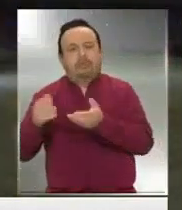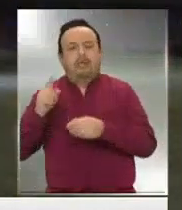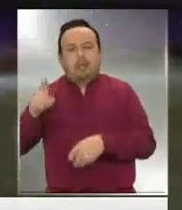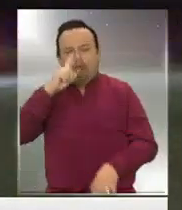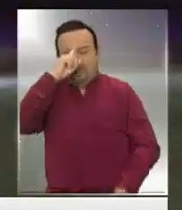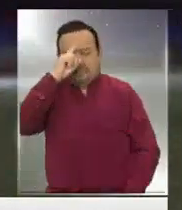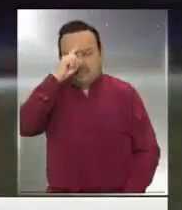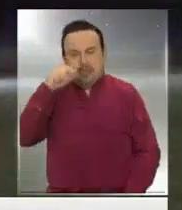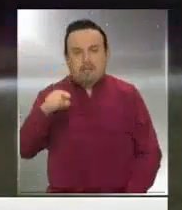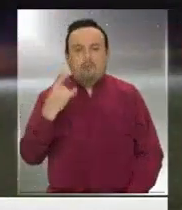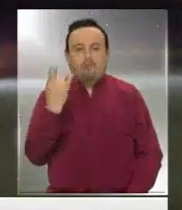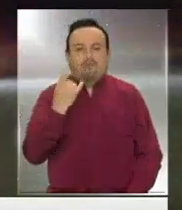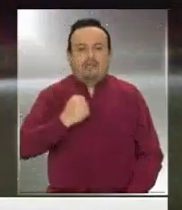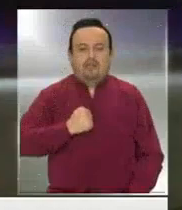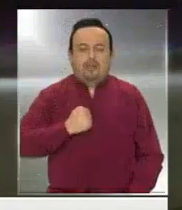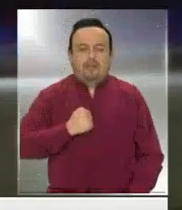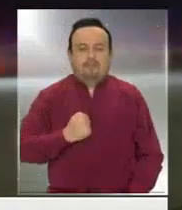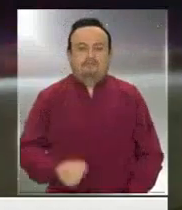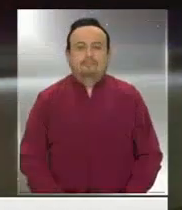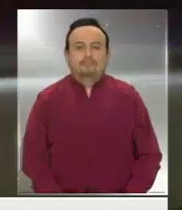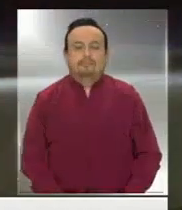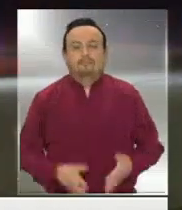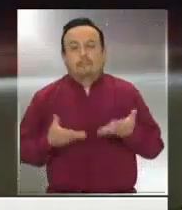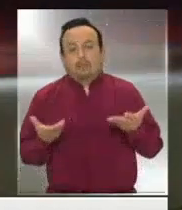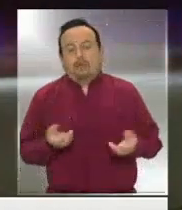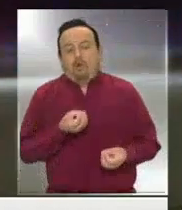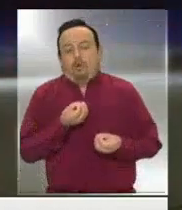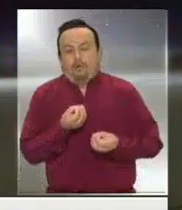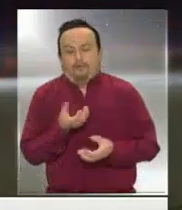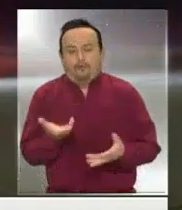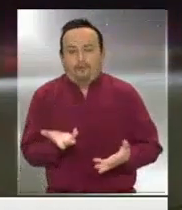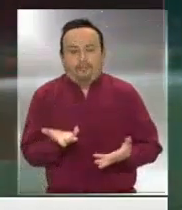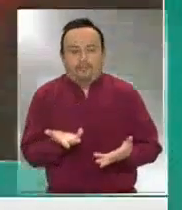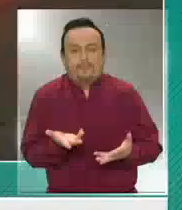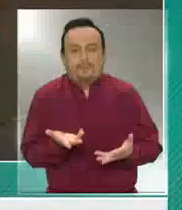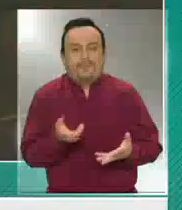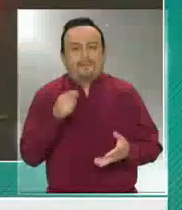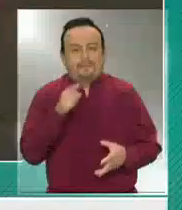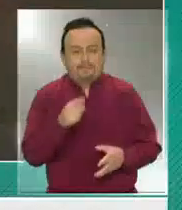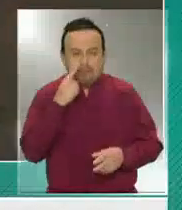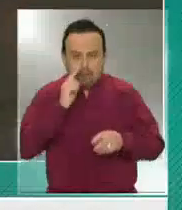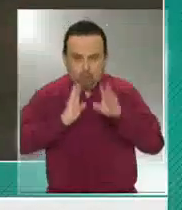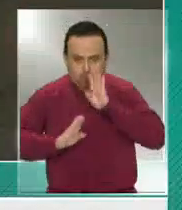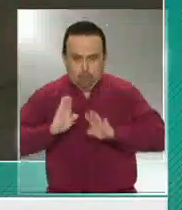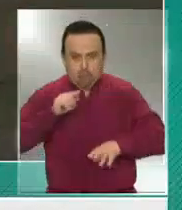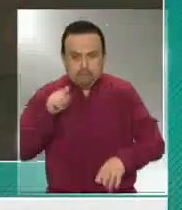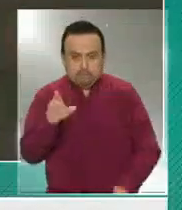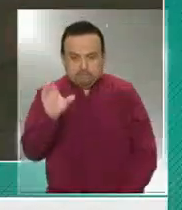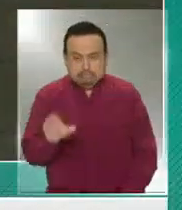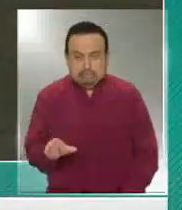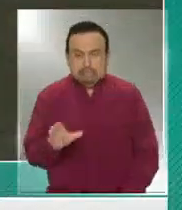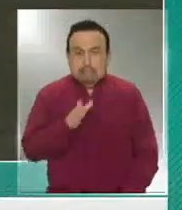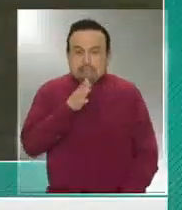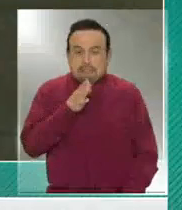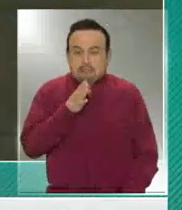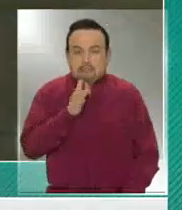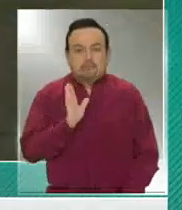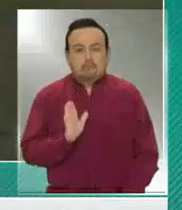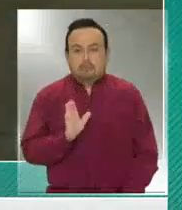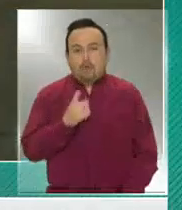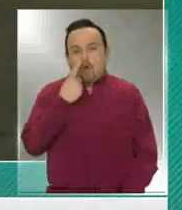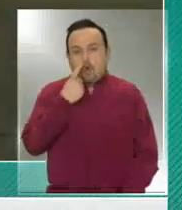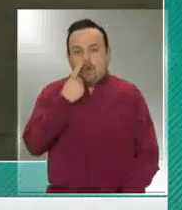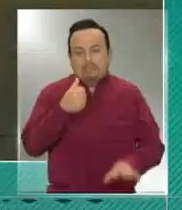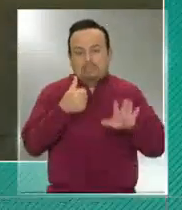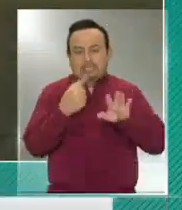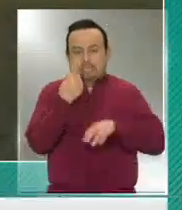trasladada al hospital de la Universidad Católica. Claro, por razones obvias y por el recuerdo a la privacidad del paciente, solo sabemos que se trata de un hombre de